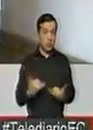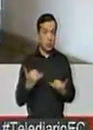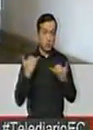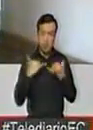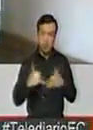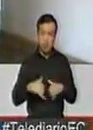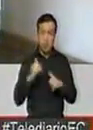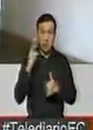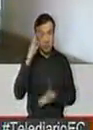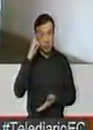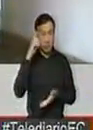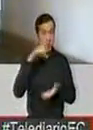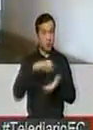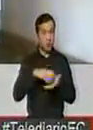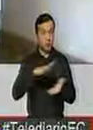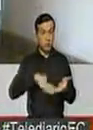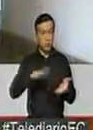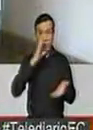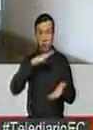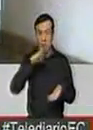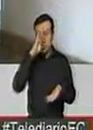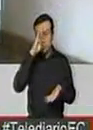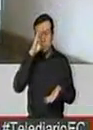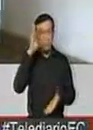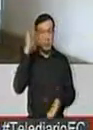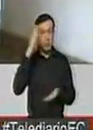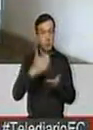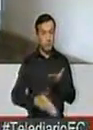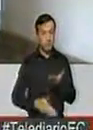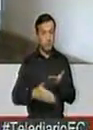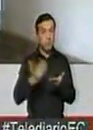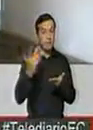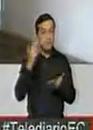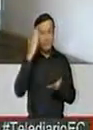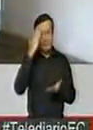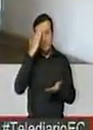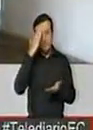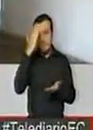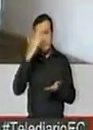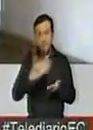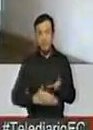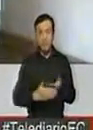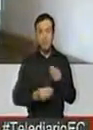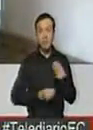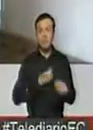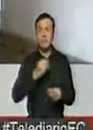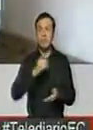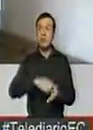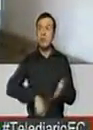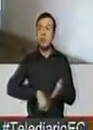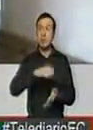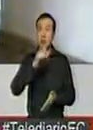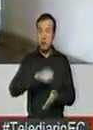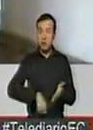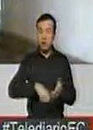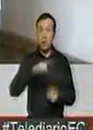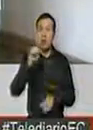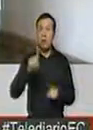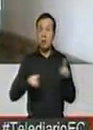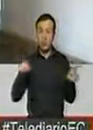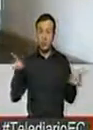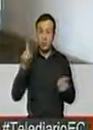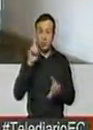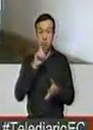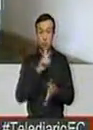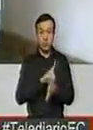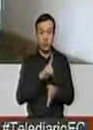vigente con el gobierno de Cuba, el cual concluiría, y esto ameritaría la contratación de varios médicos